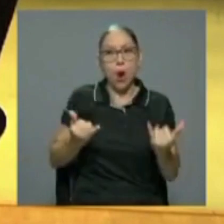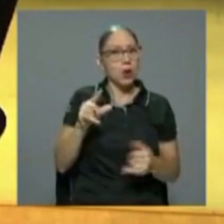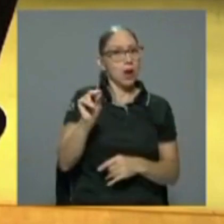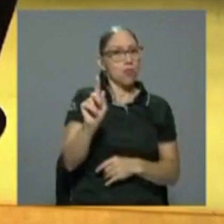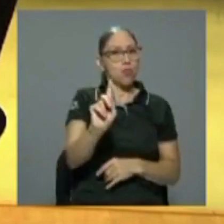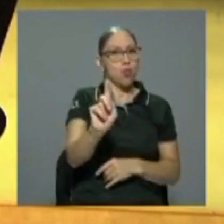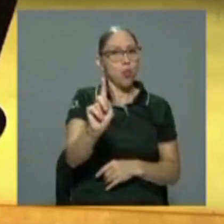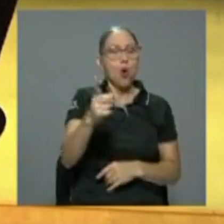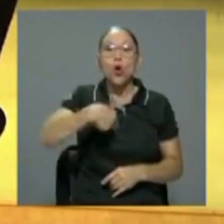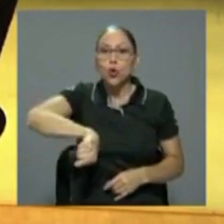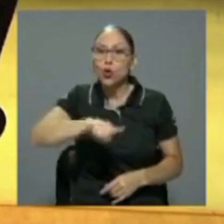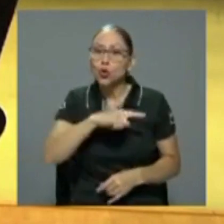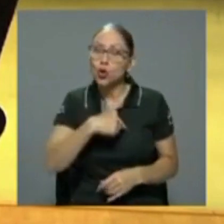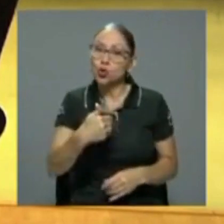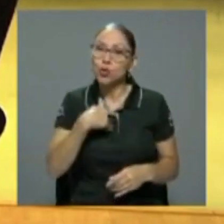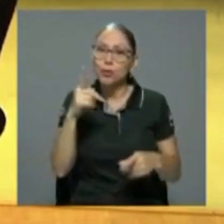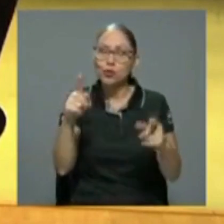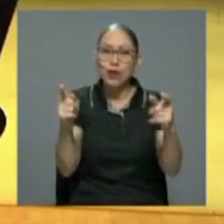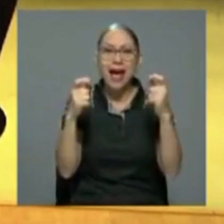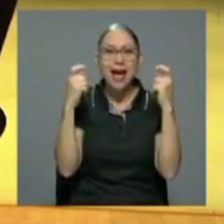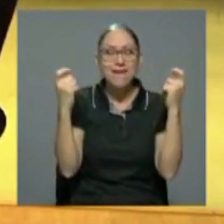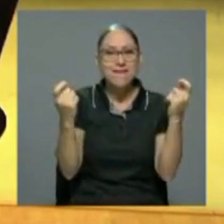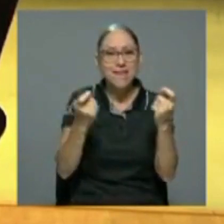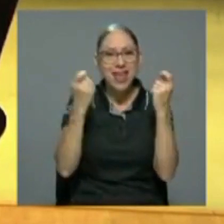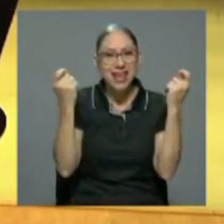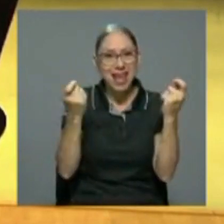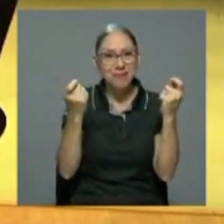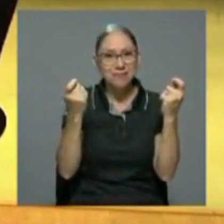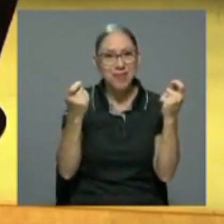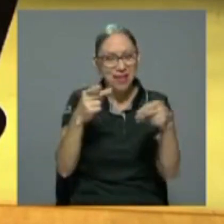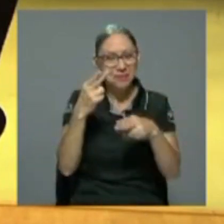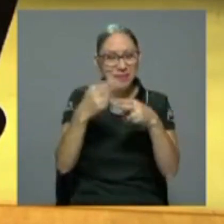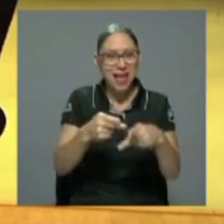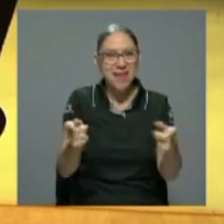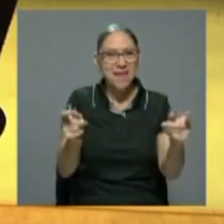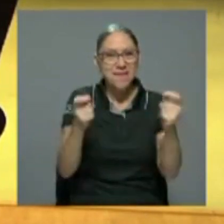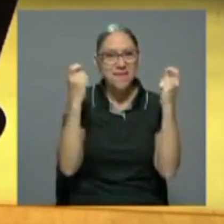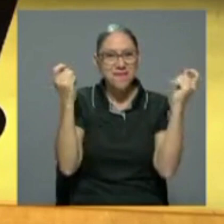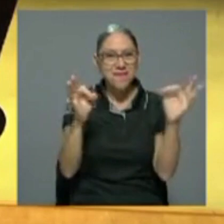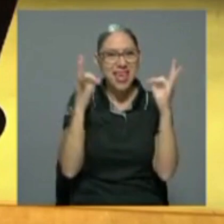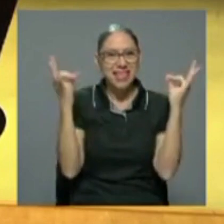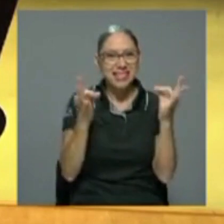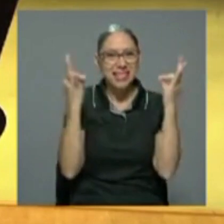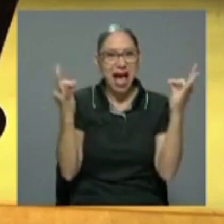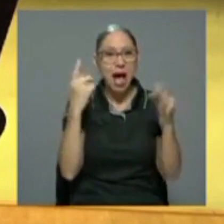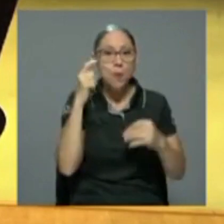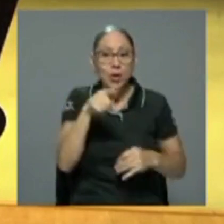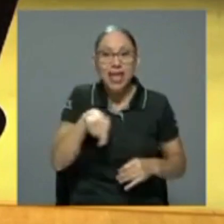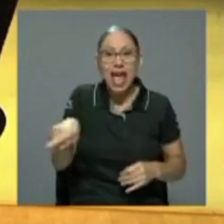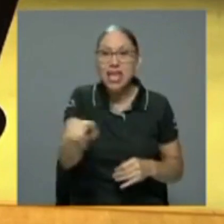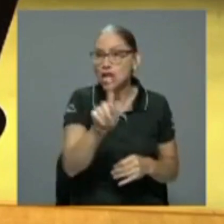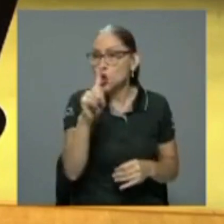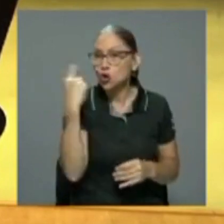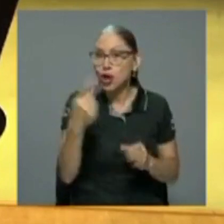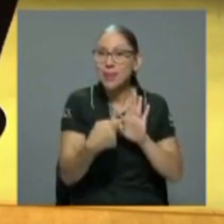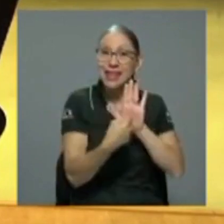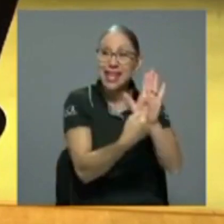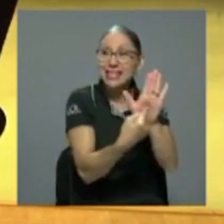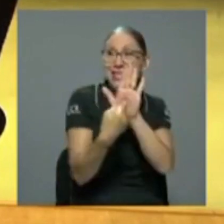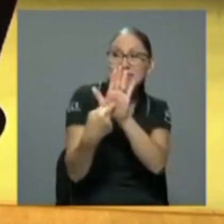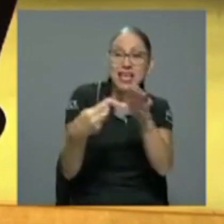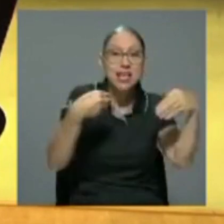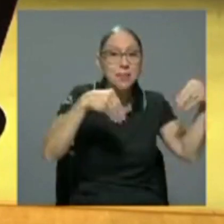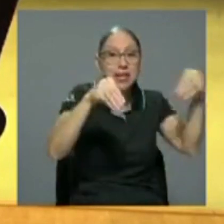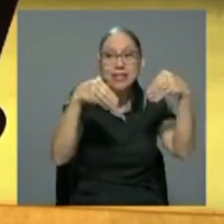una feria que le pusimos fiesta porque su carácter no era solo exhibir productos, venderlos, presentar personas